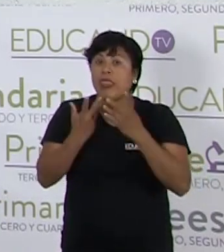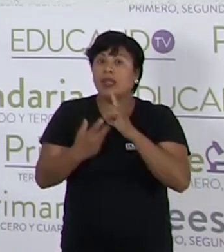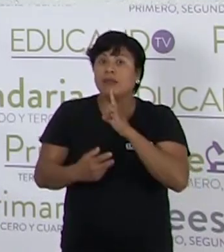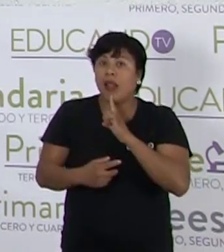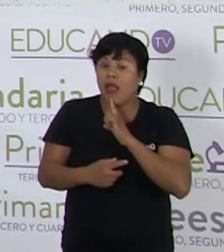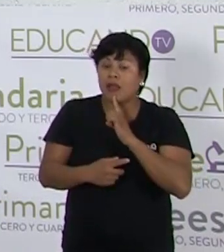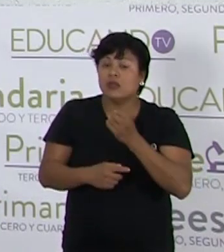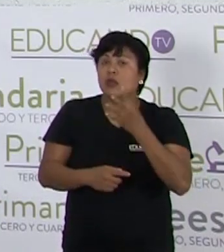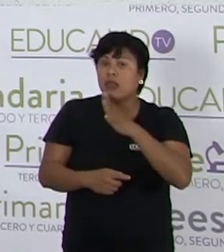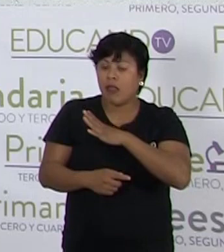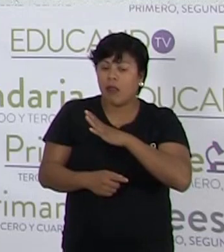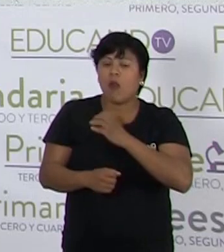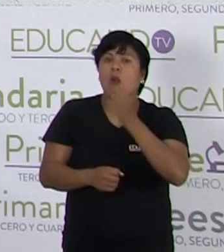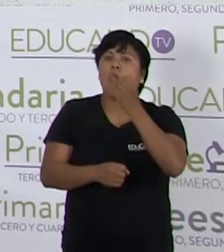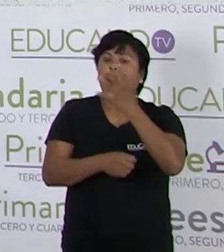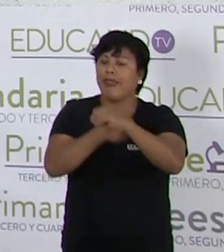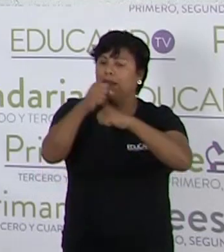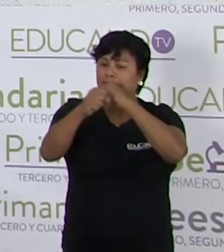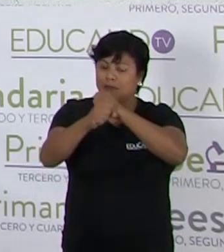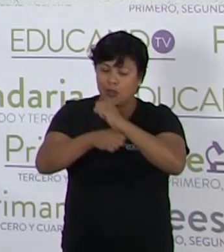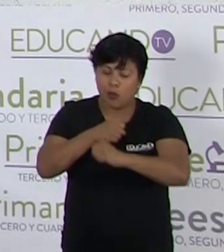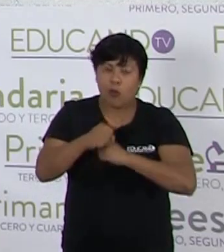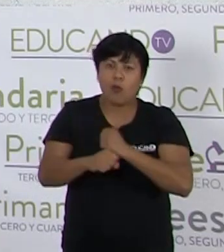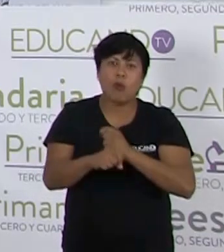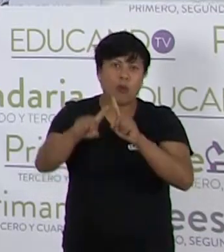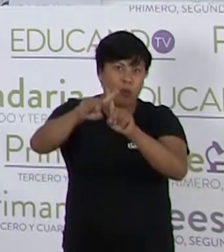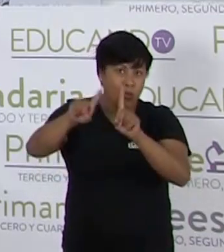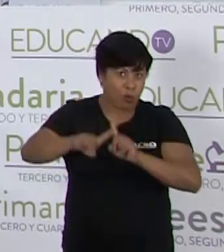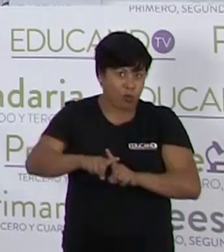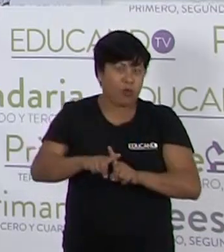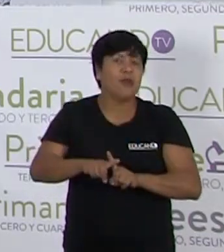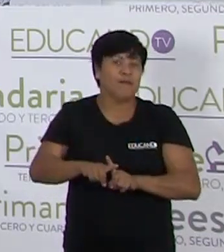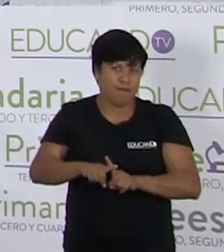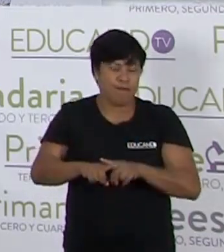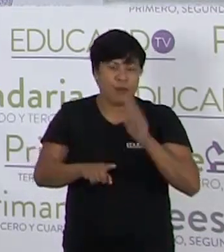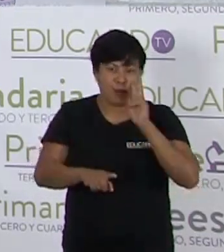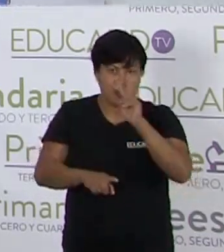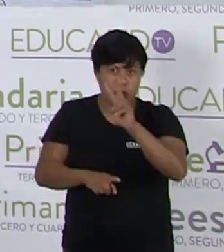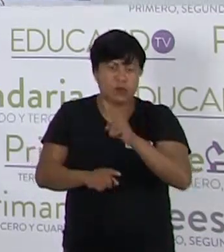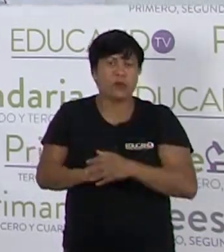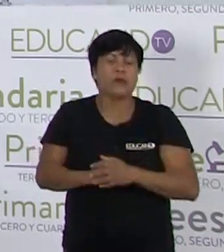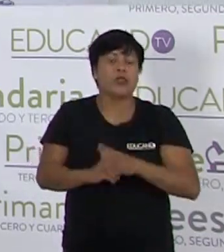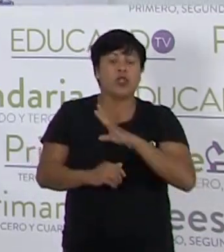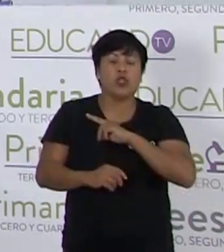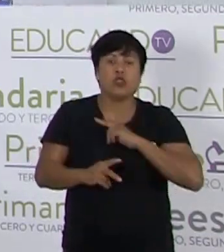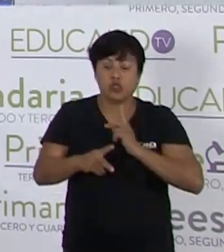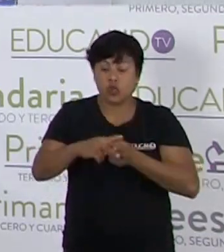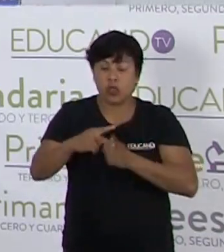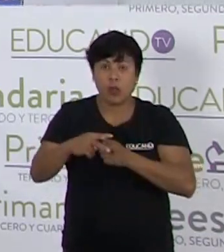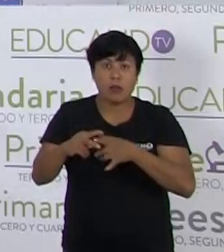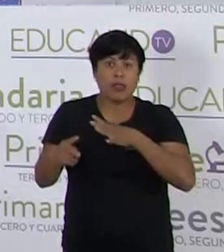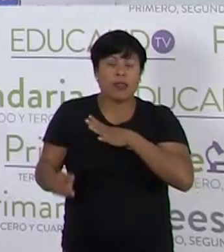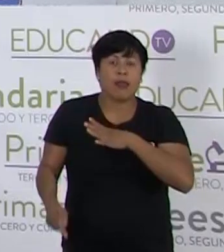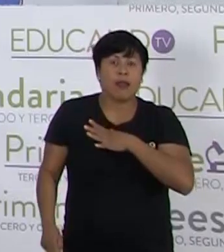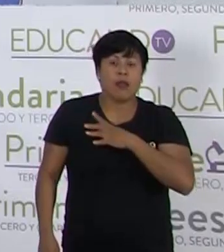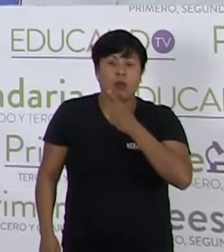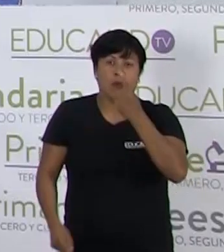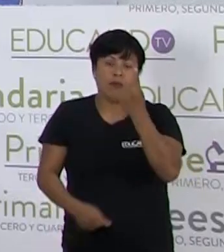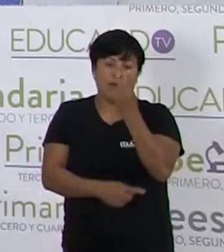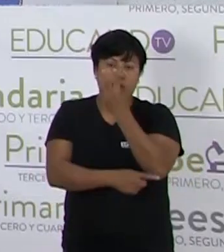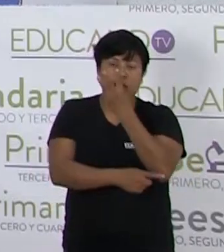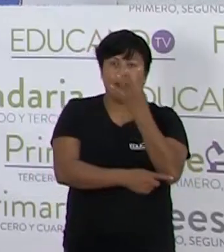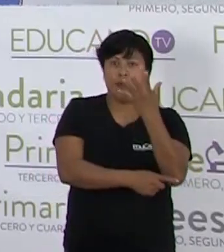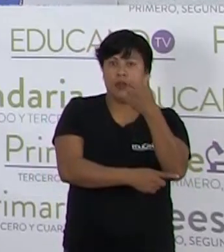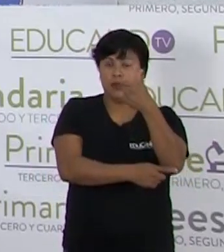ver cuántos está cumpliendo él y cuántos está cumpliendo él. Y contamos, tienen 1, 2, 3,